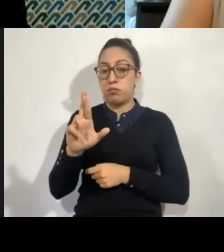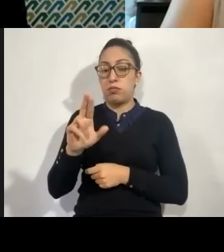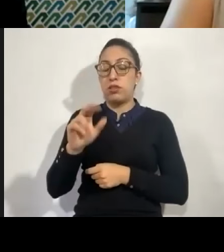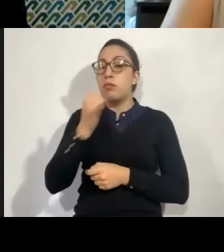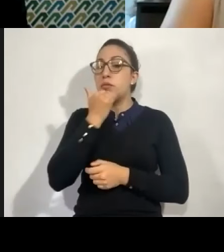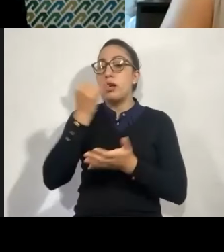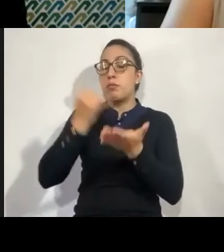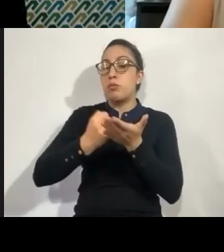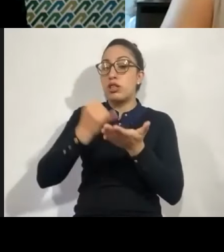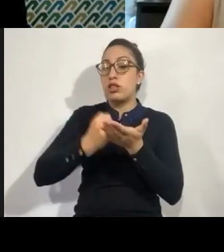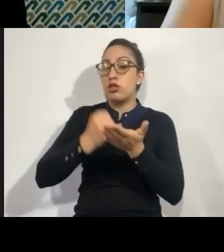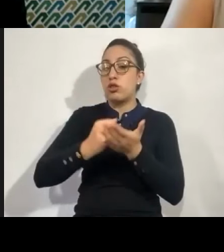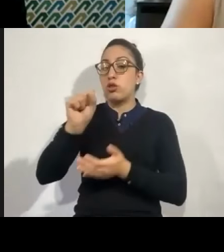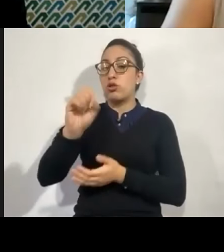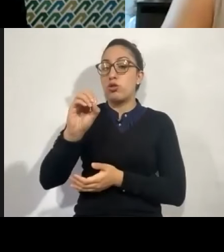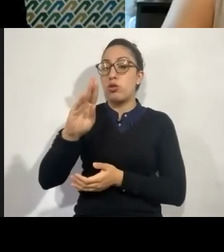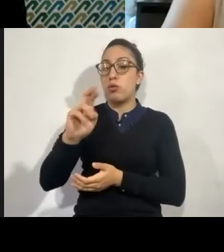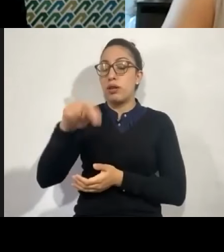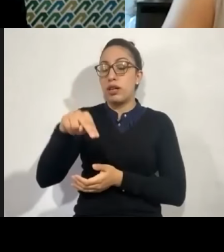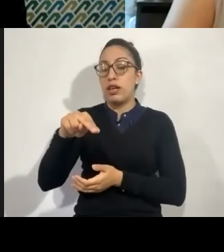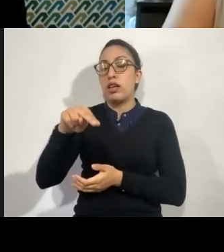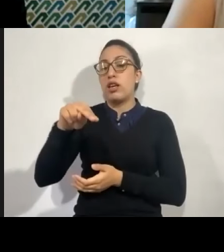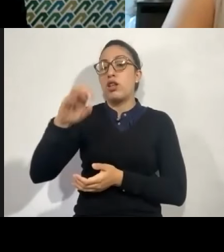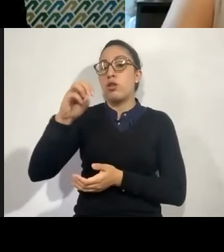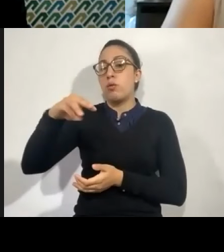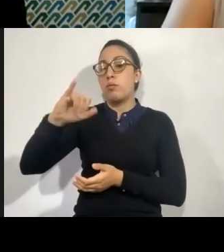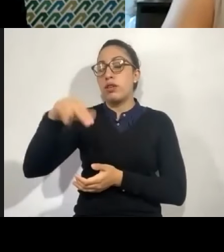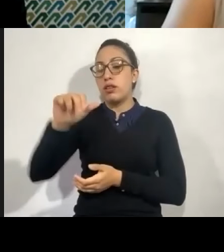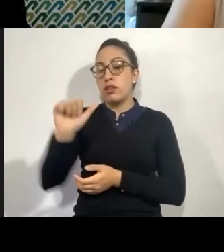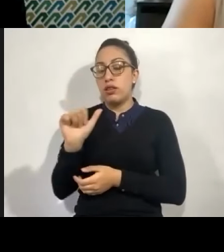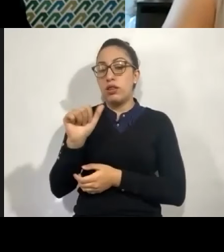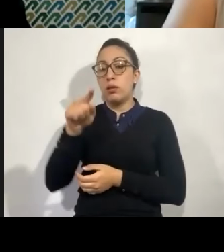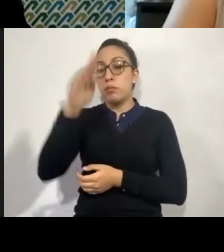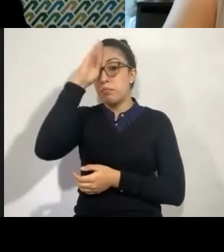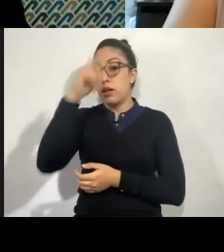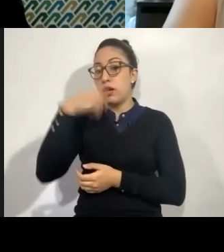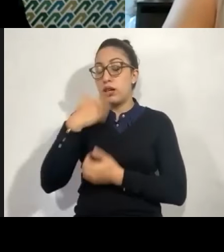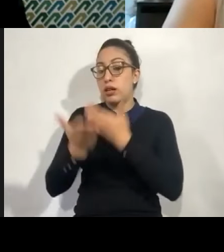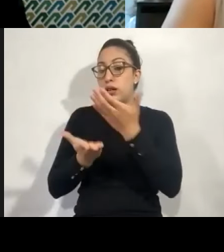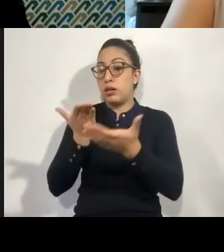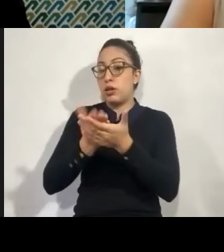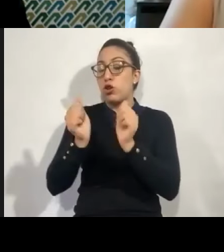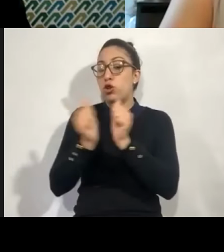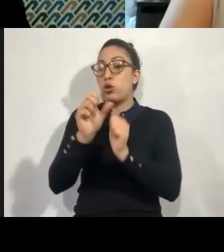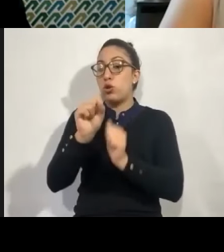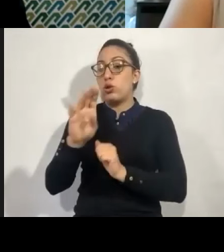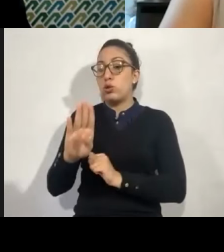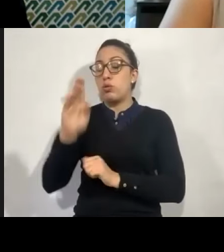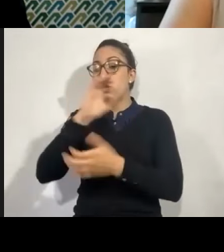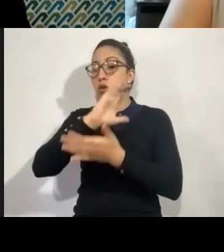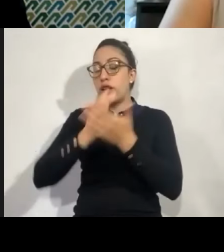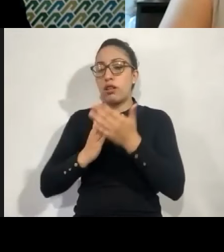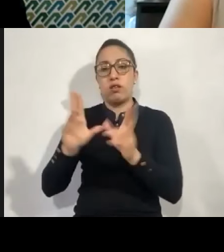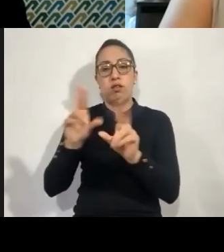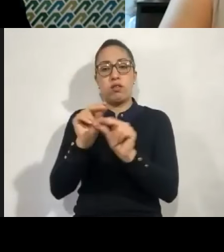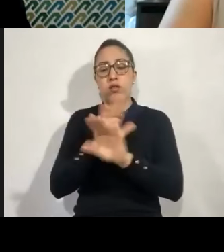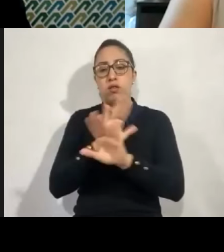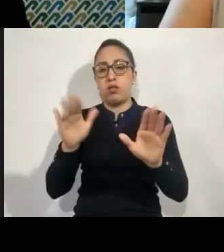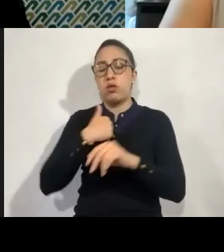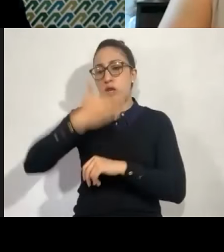estamos legislando de manera alguna en materia de subcontratación, es decir, sabemos, estamos